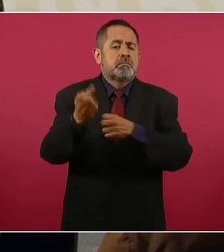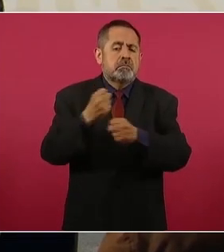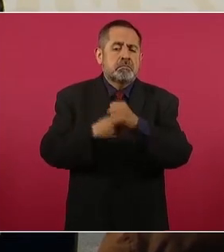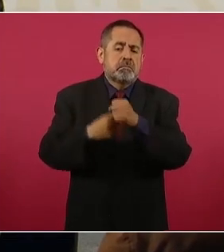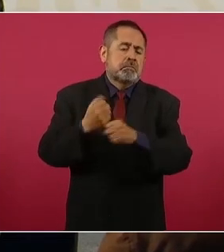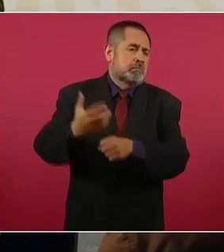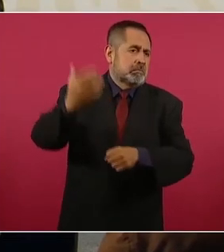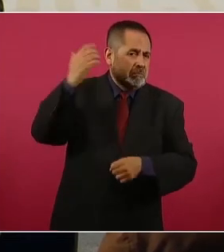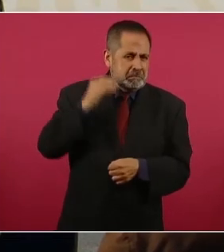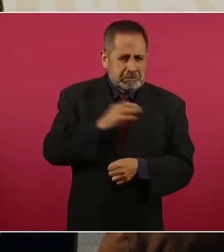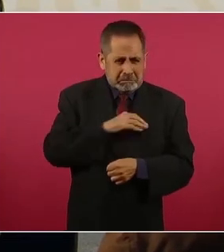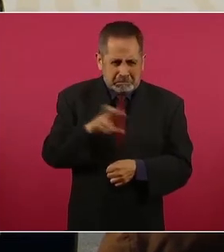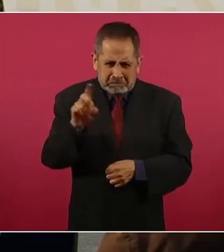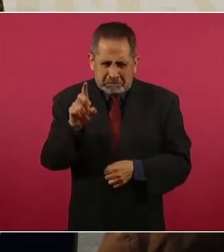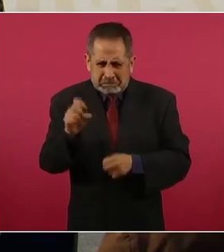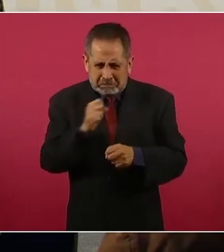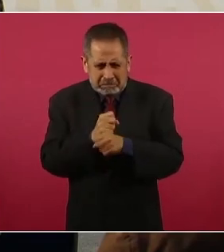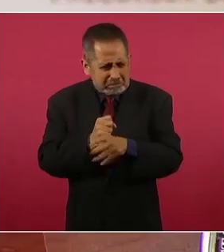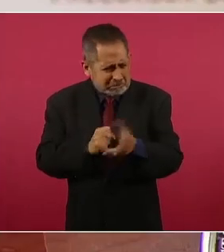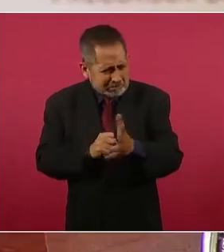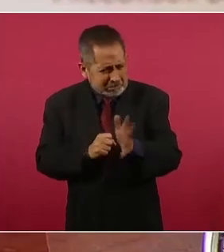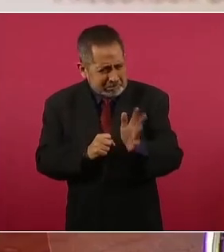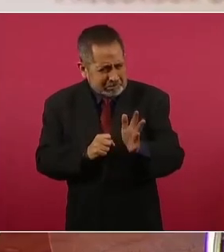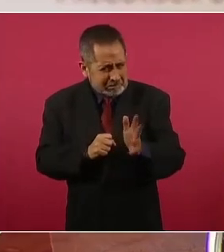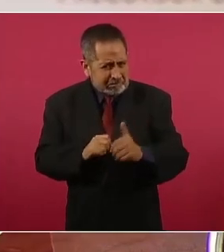Como 30, ¿no?